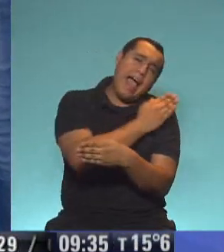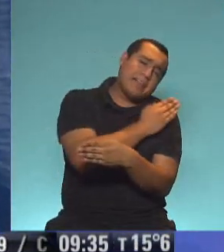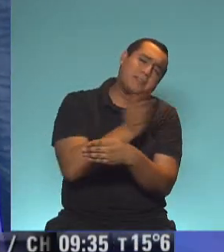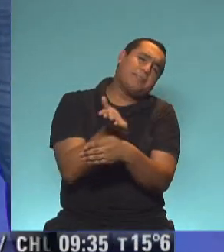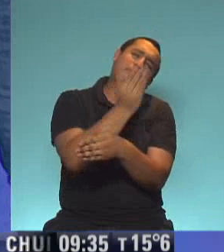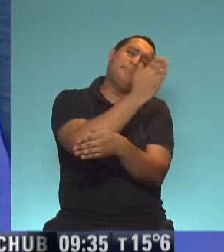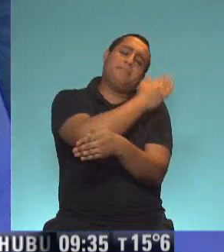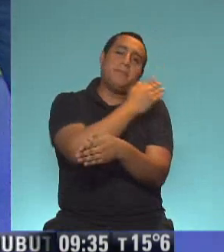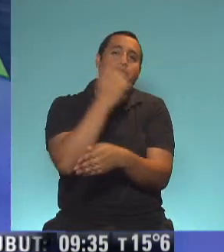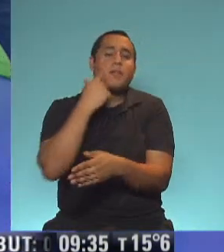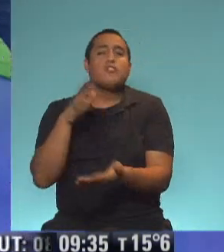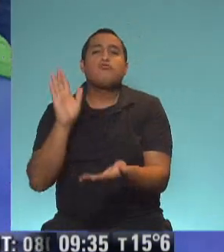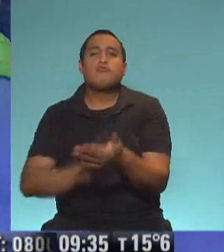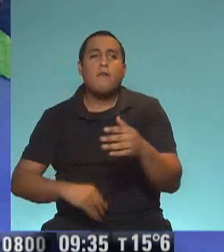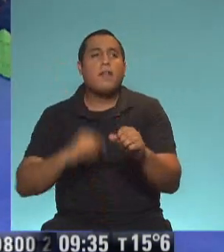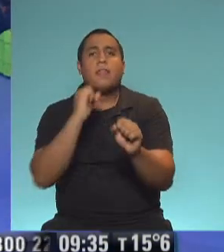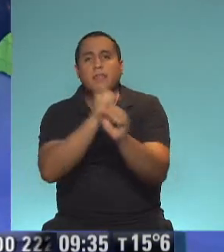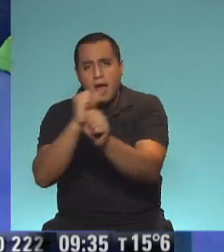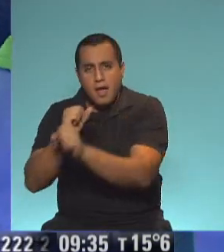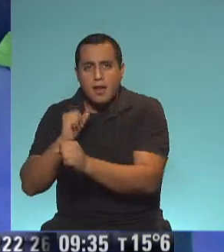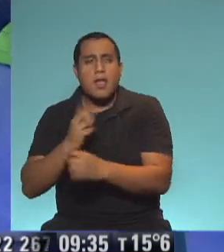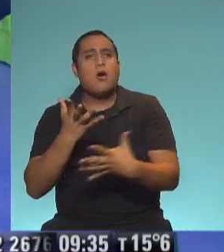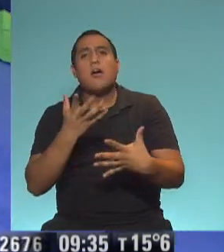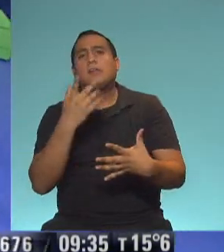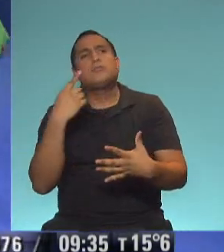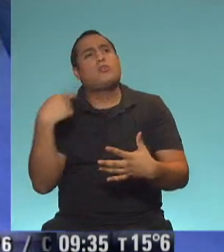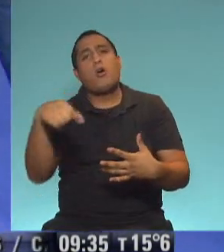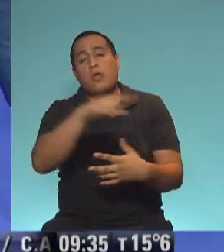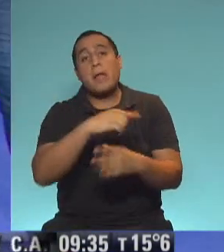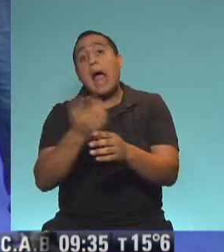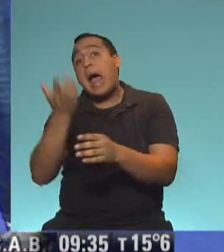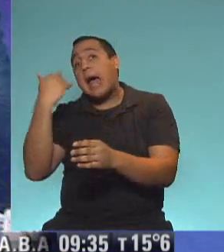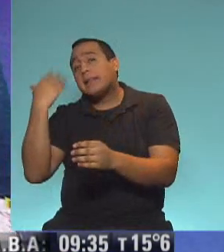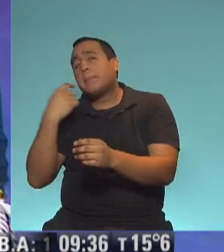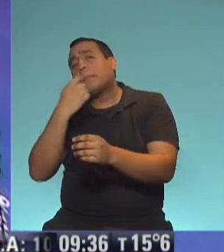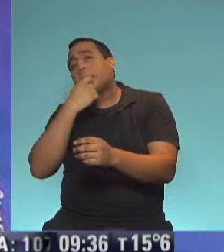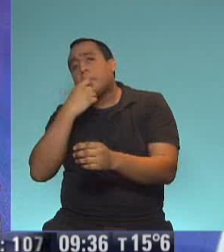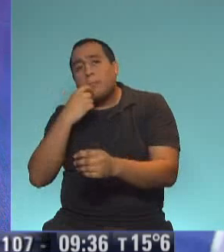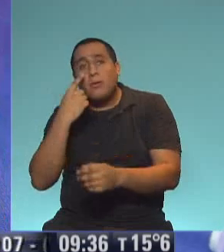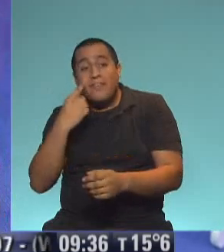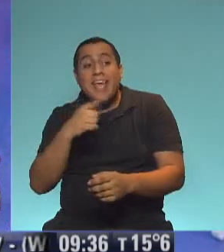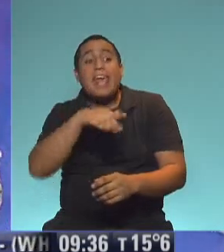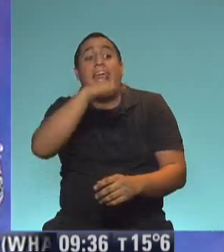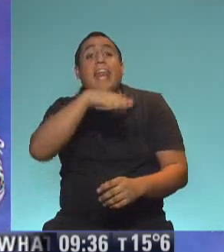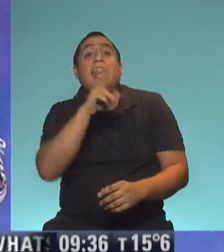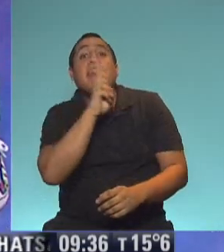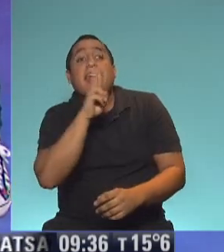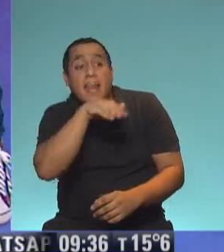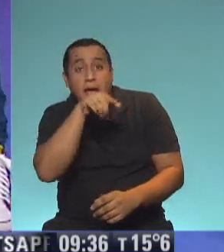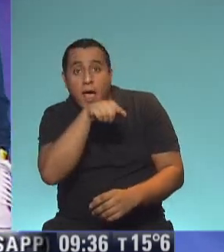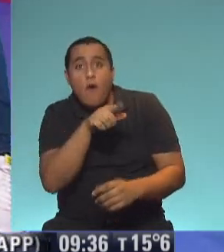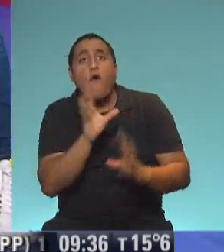en relación a esto de las tareas y los trabajos, antes por ahí no era tan común ver que nenas jugaran